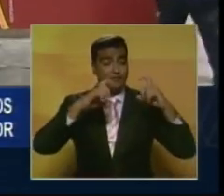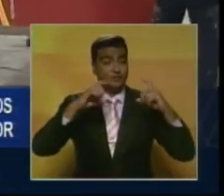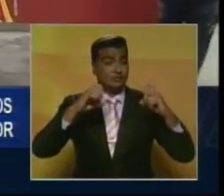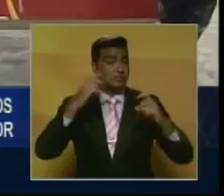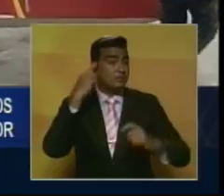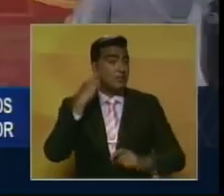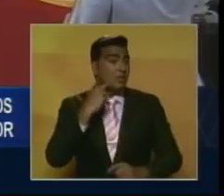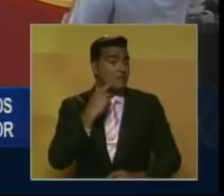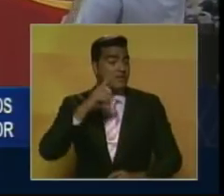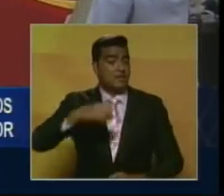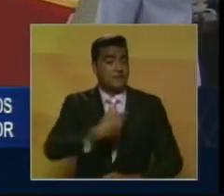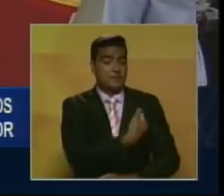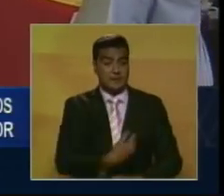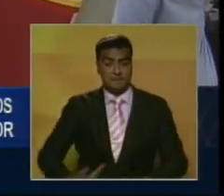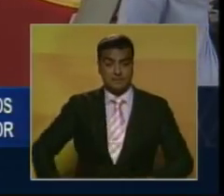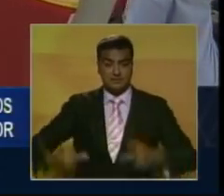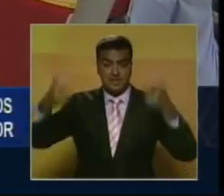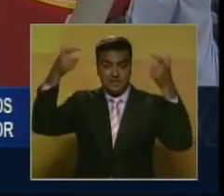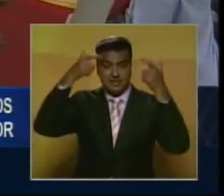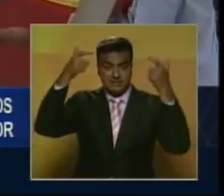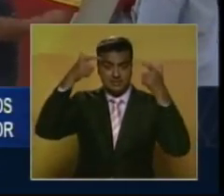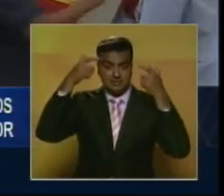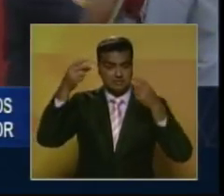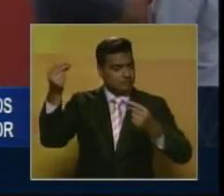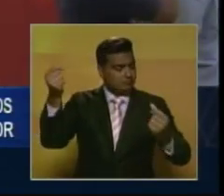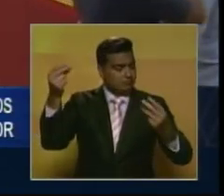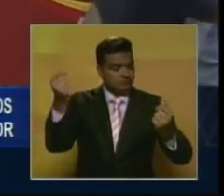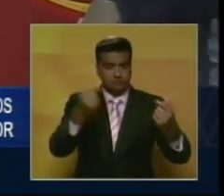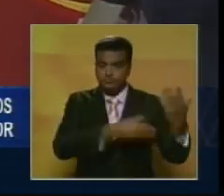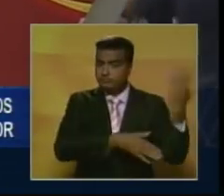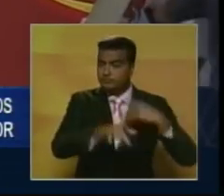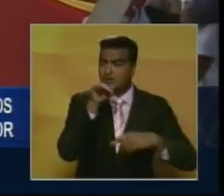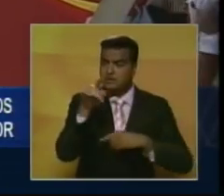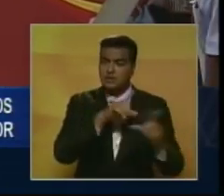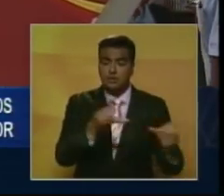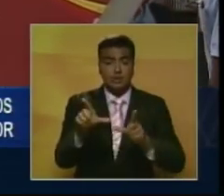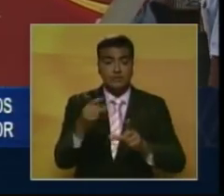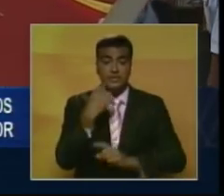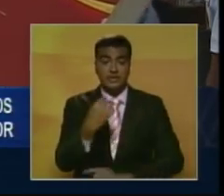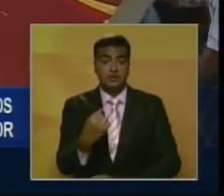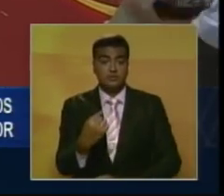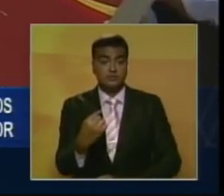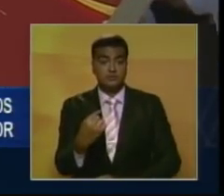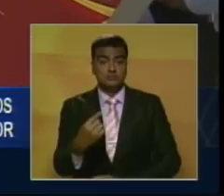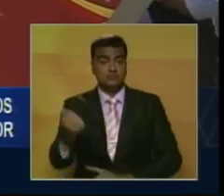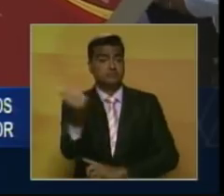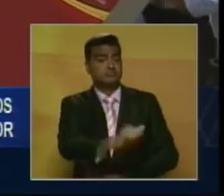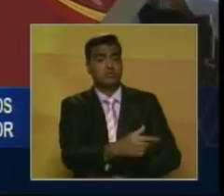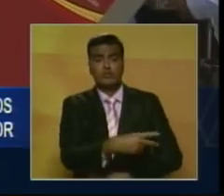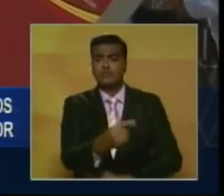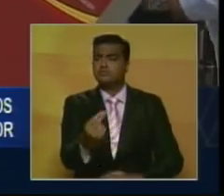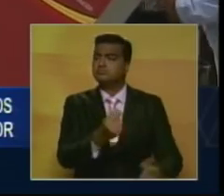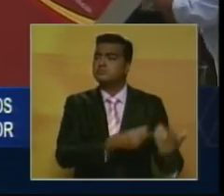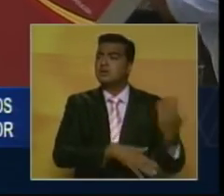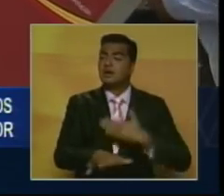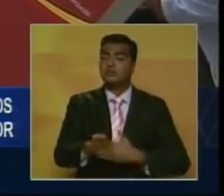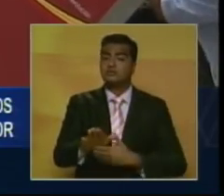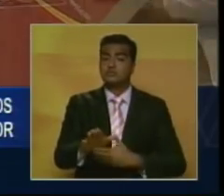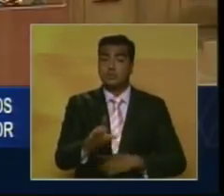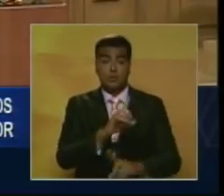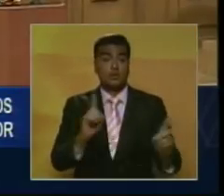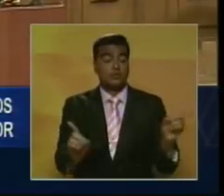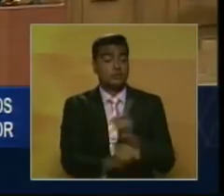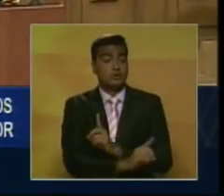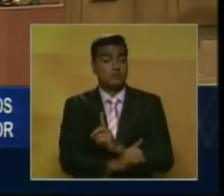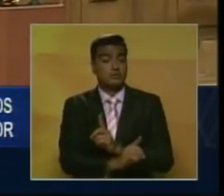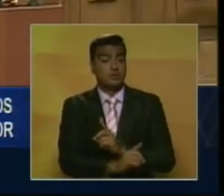Bolívar y del fallecido presidente Hugo Chávez del Palacio Federal Legislativo, destacó que el abuso no fue sacarlos, sino que por el contrario,